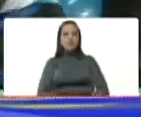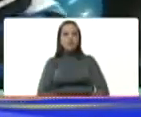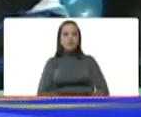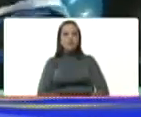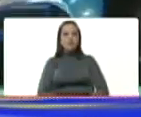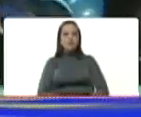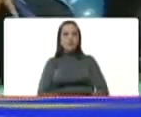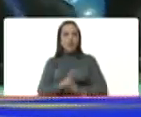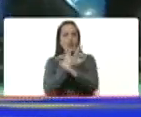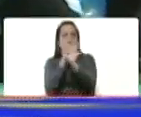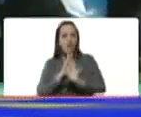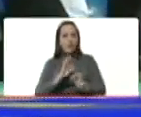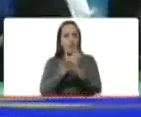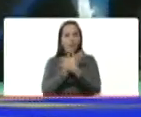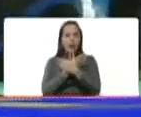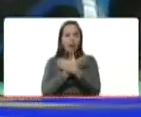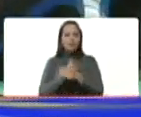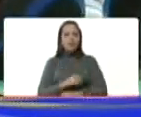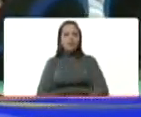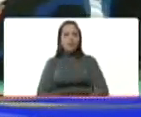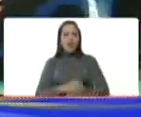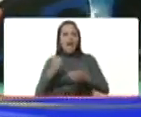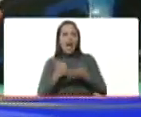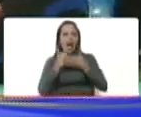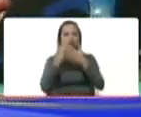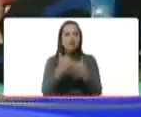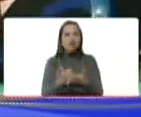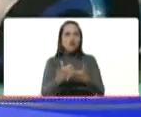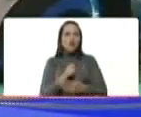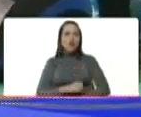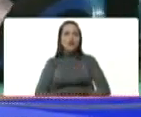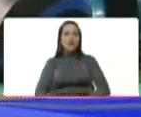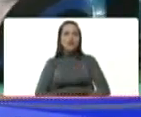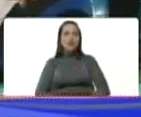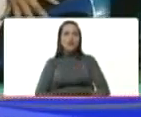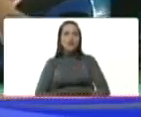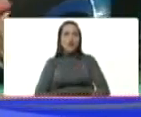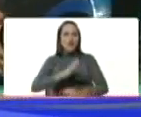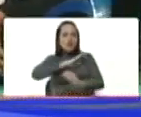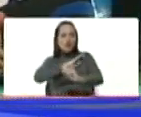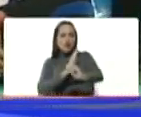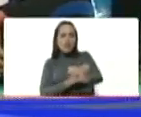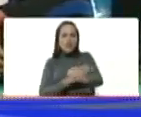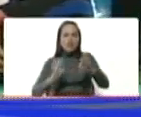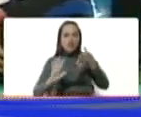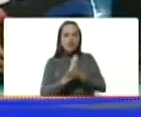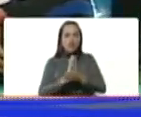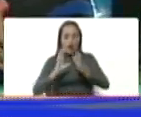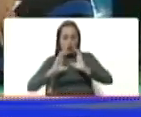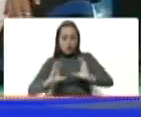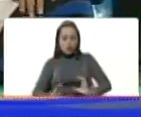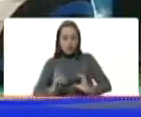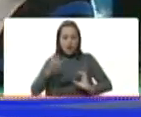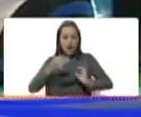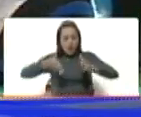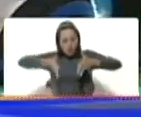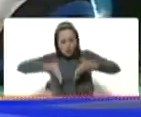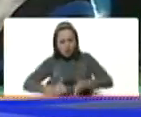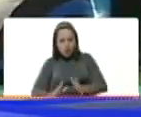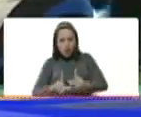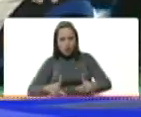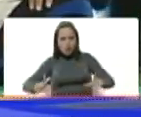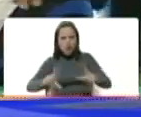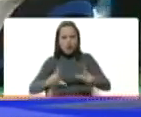La mariposa, correcto, que ayuda mariposa a que se fortalezcan todos los músculos que tienen que ver con la ingle, se extiende, se expande la ingle,